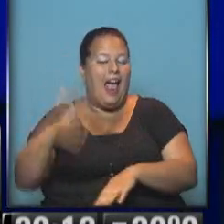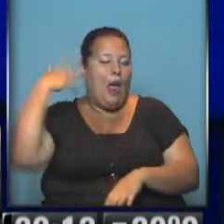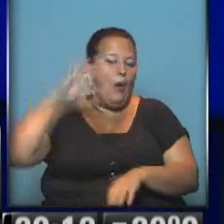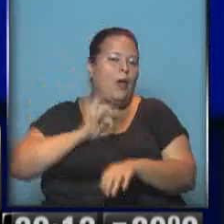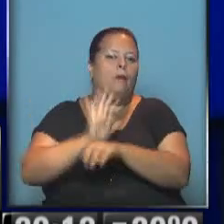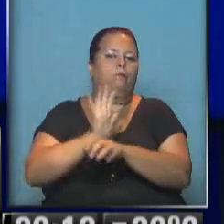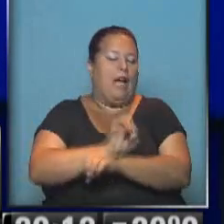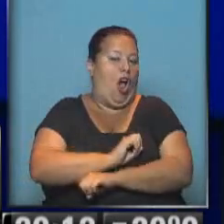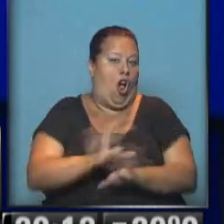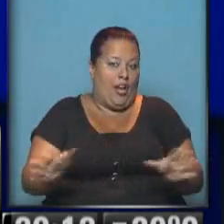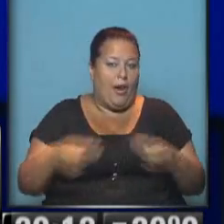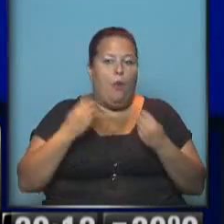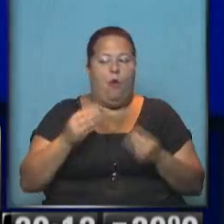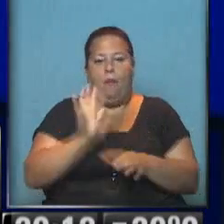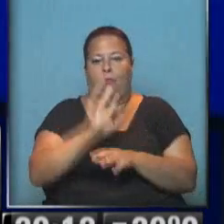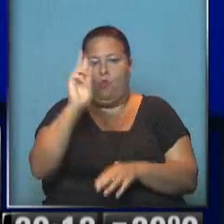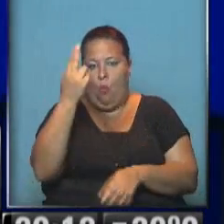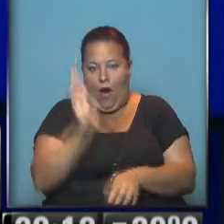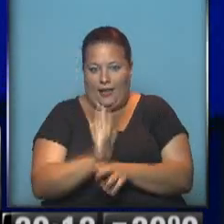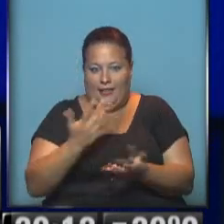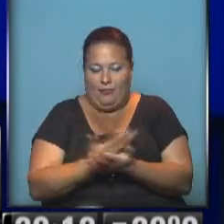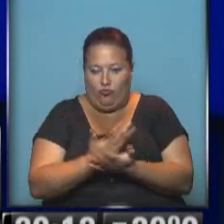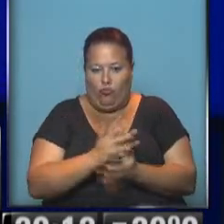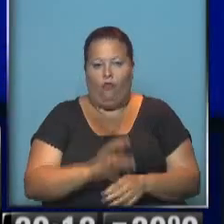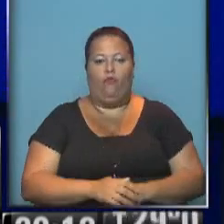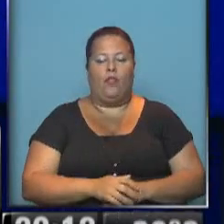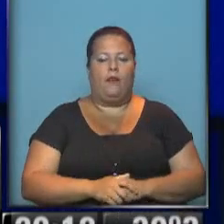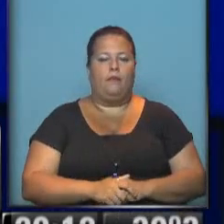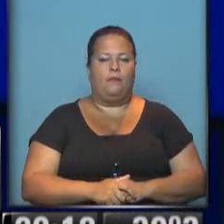era terrorífico porque era la muerte.